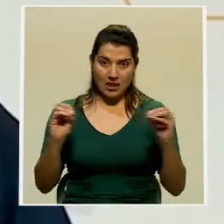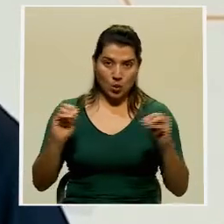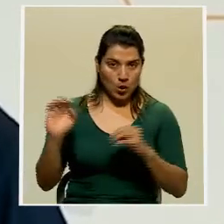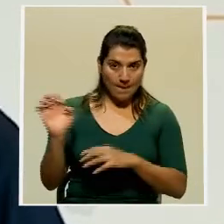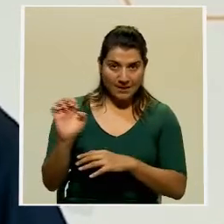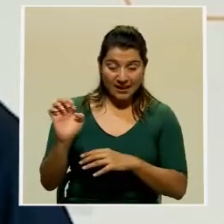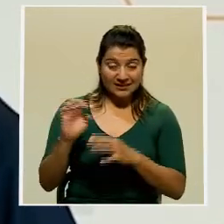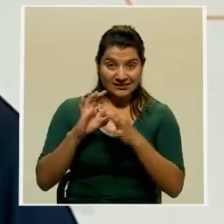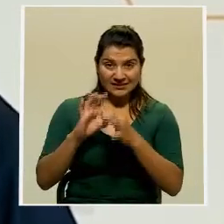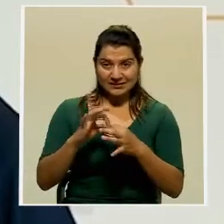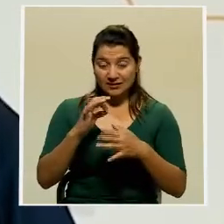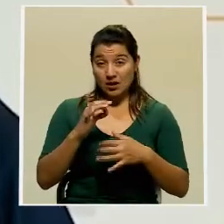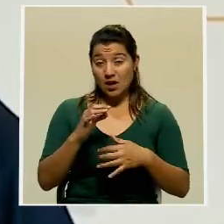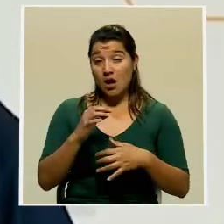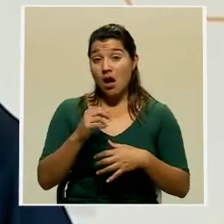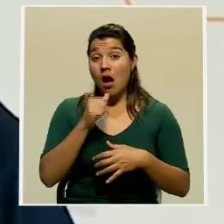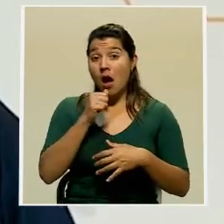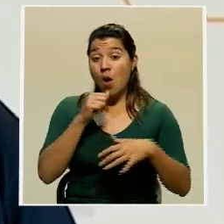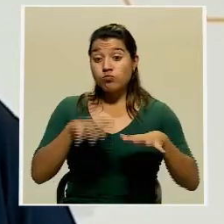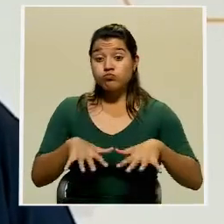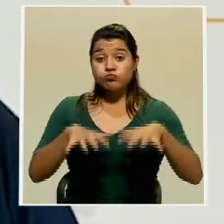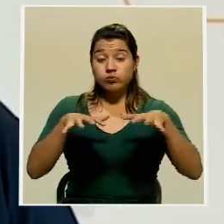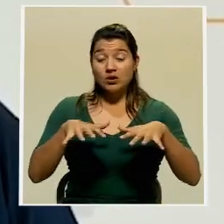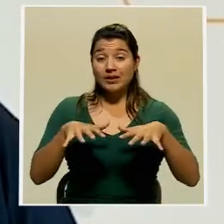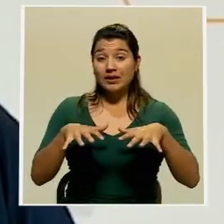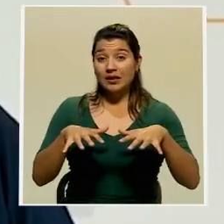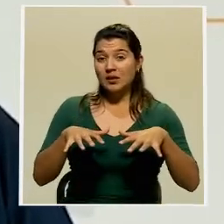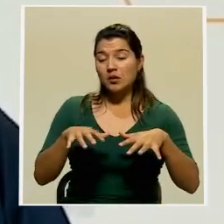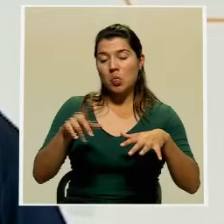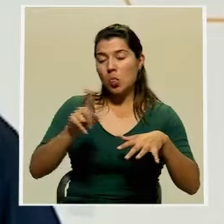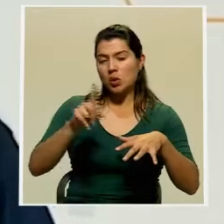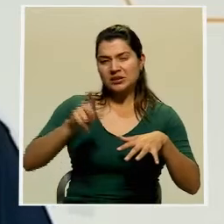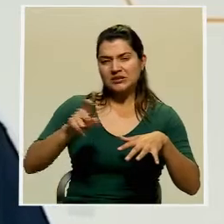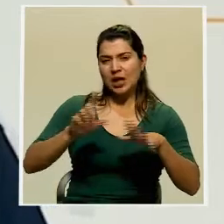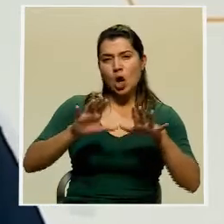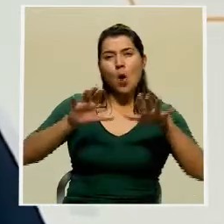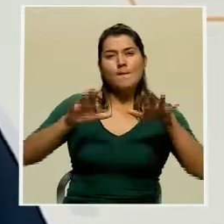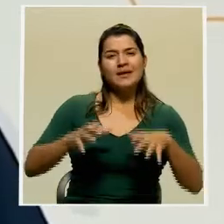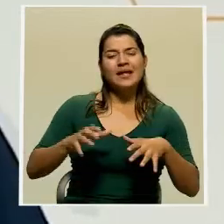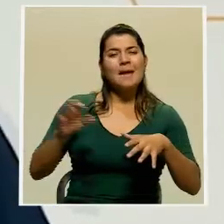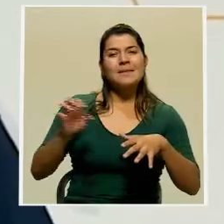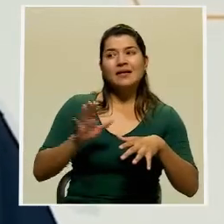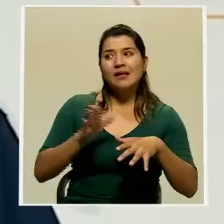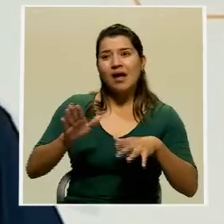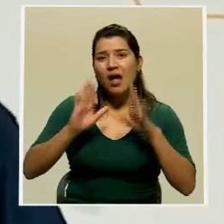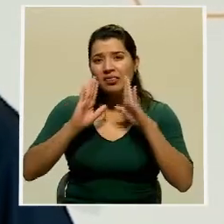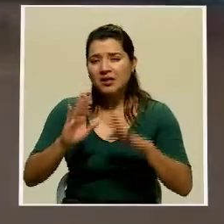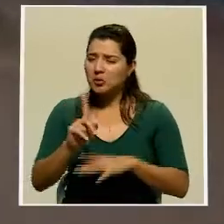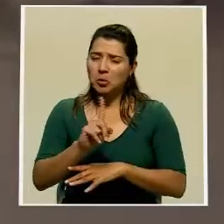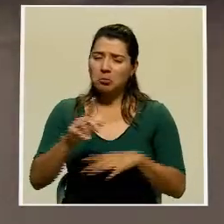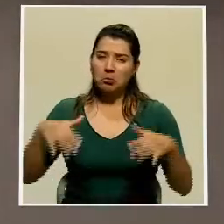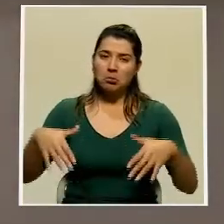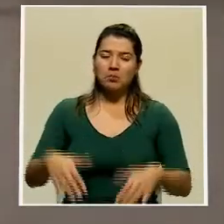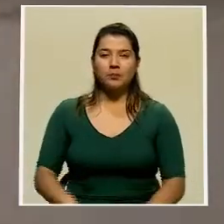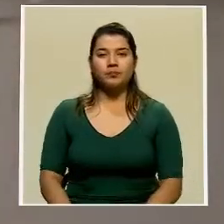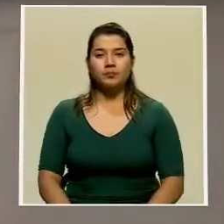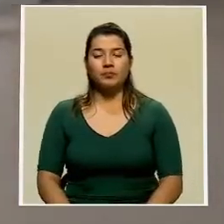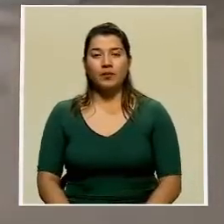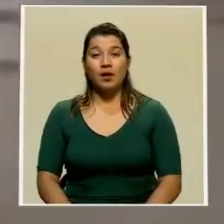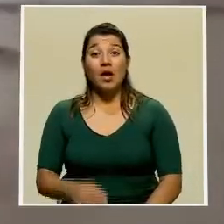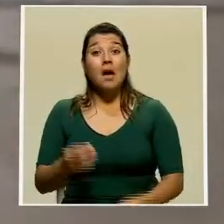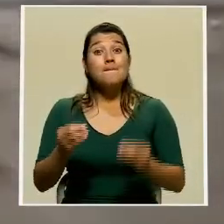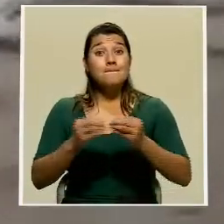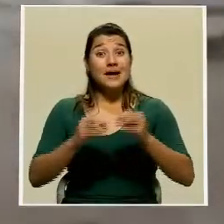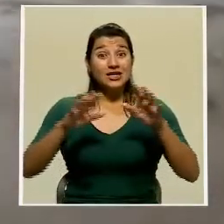por inundación que tuvieran que ser atendidos por los comités municipales de emergencia en la zona del Caribe. Ante el aumento